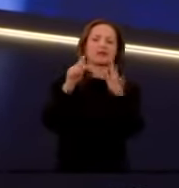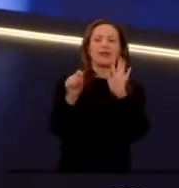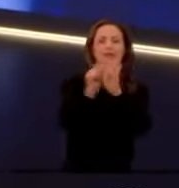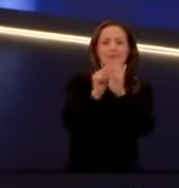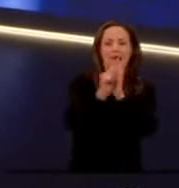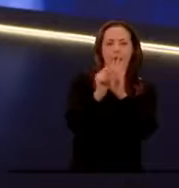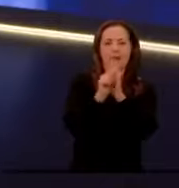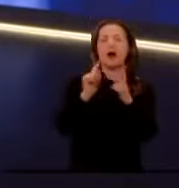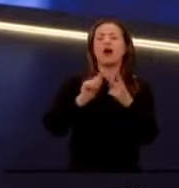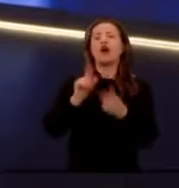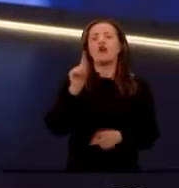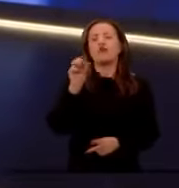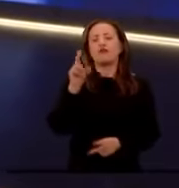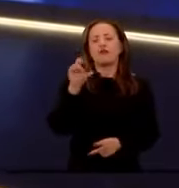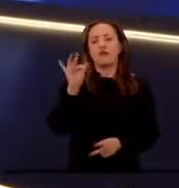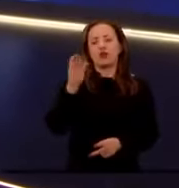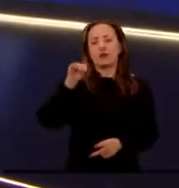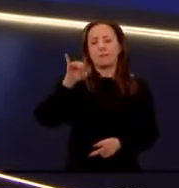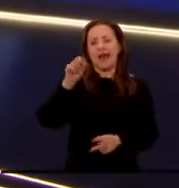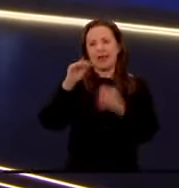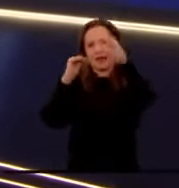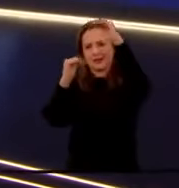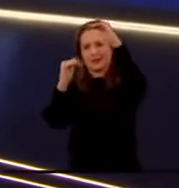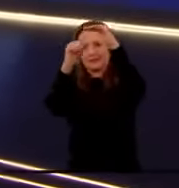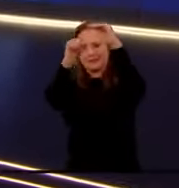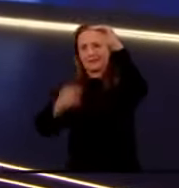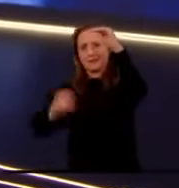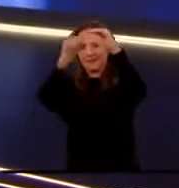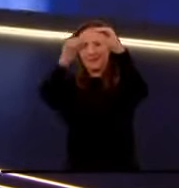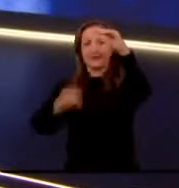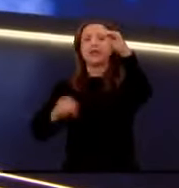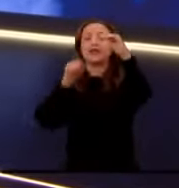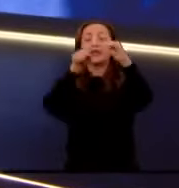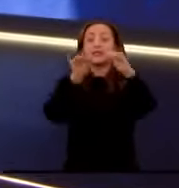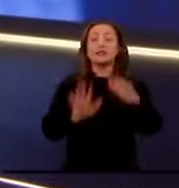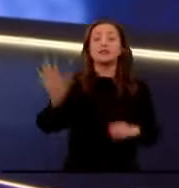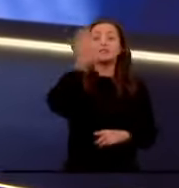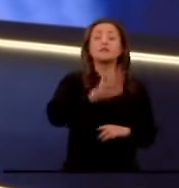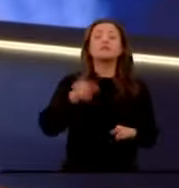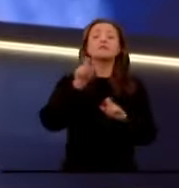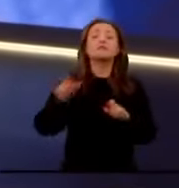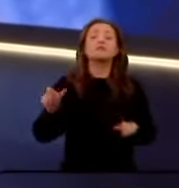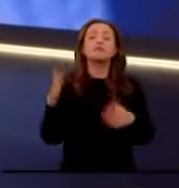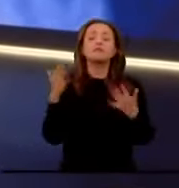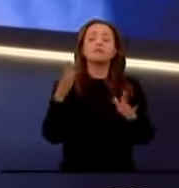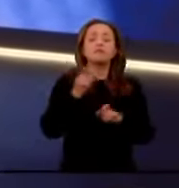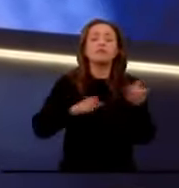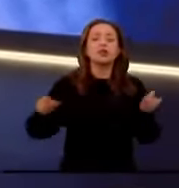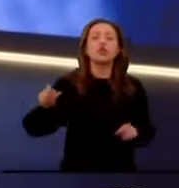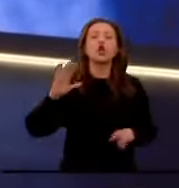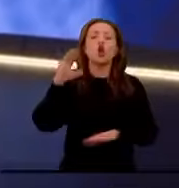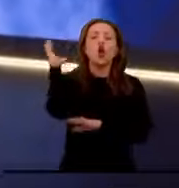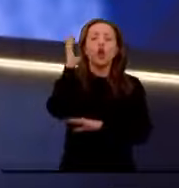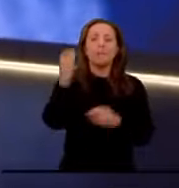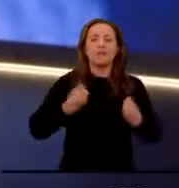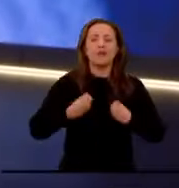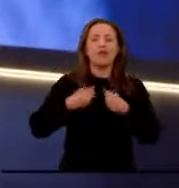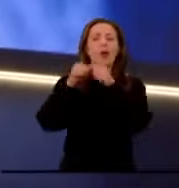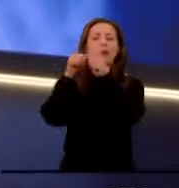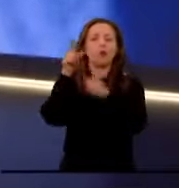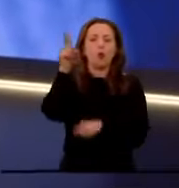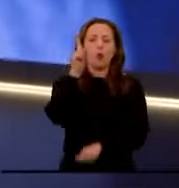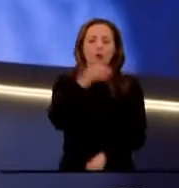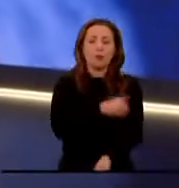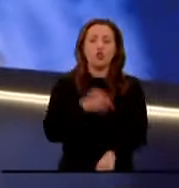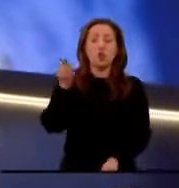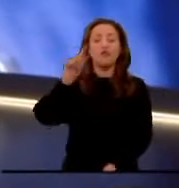y Fort Myers. Hay que recordar que en este estado habitan más de 1 millón de colombianos. Y justamente en la